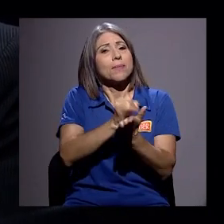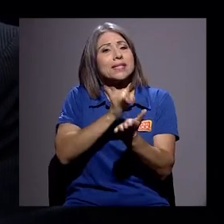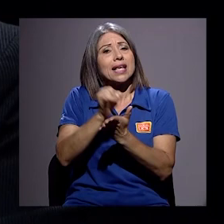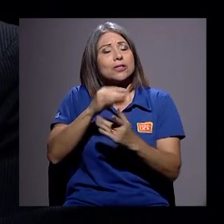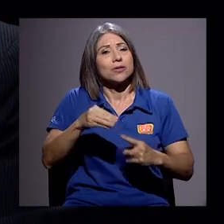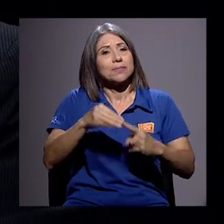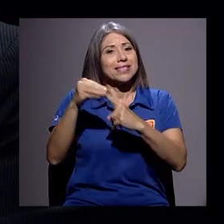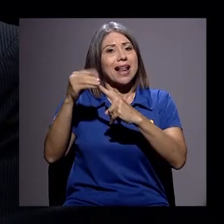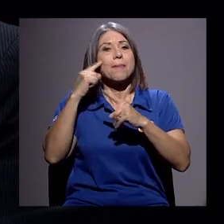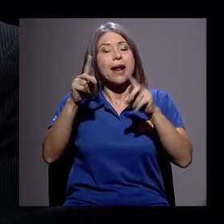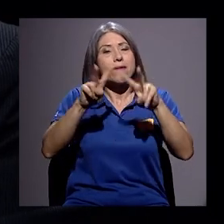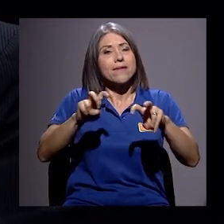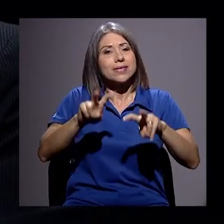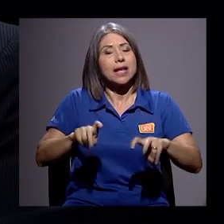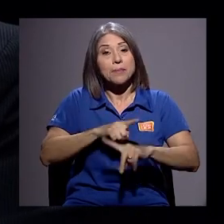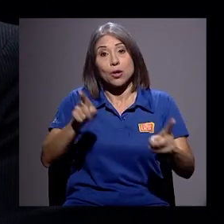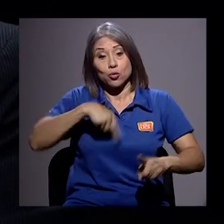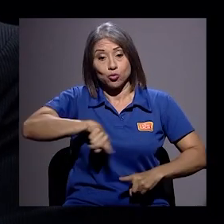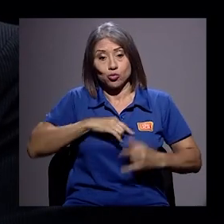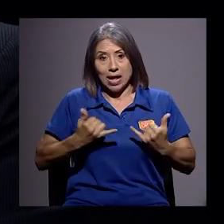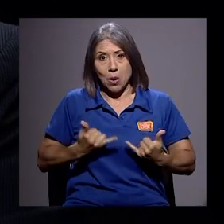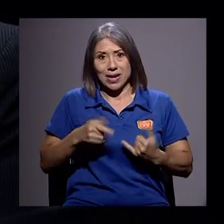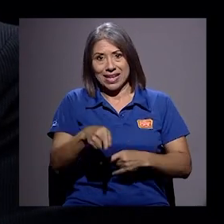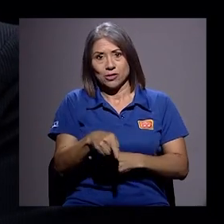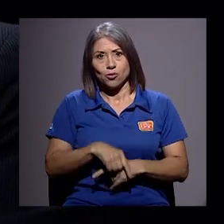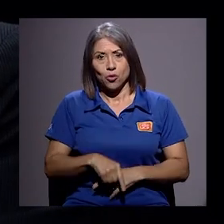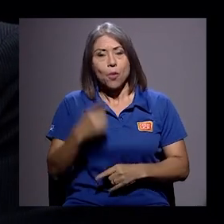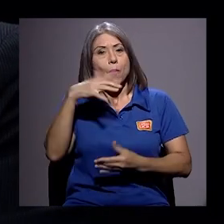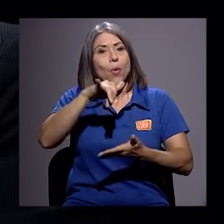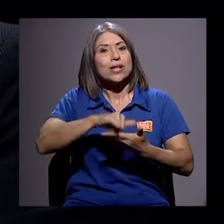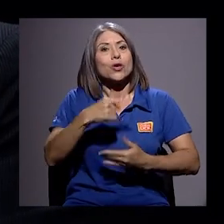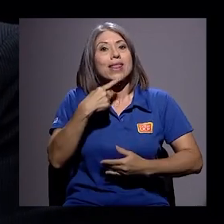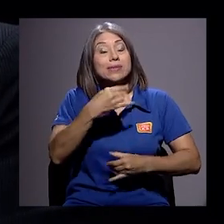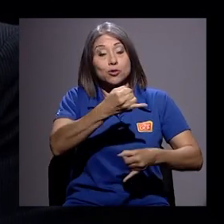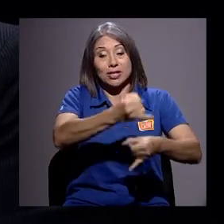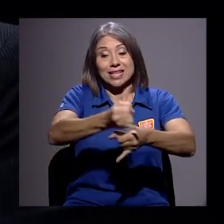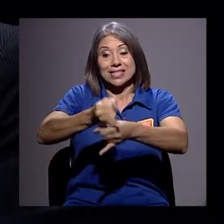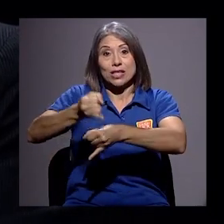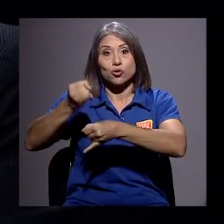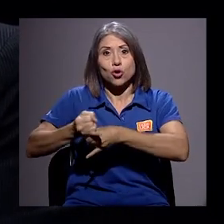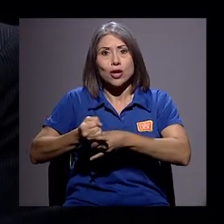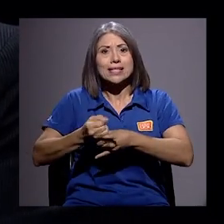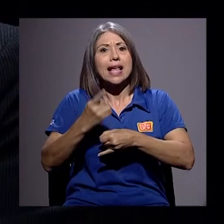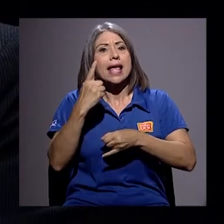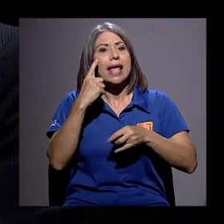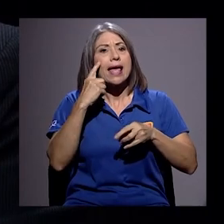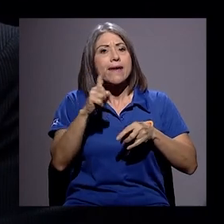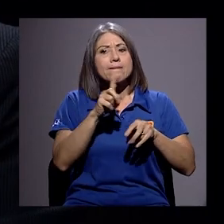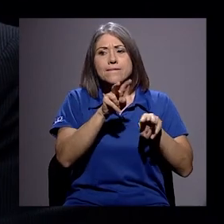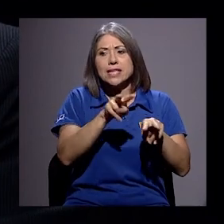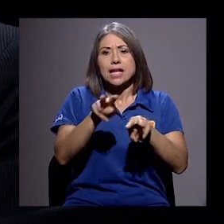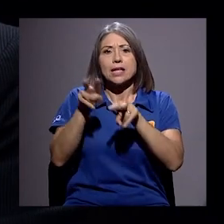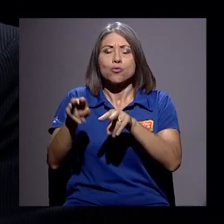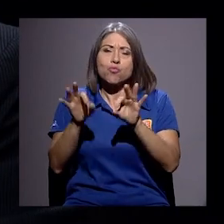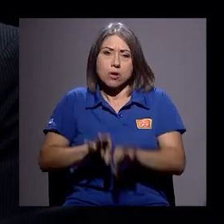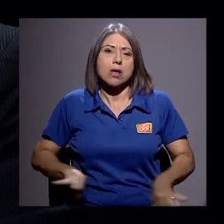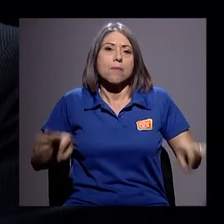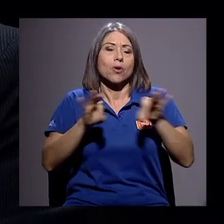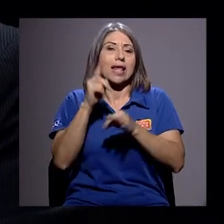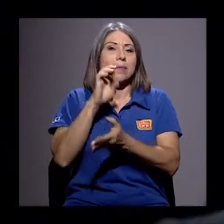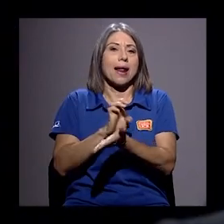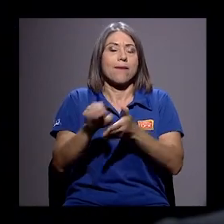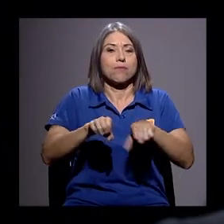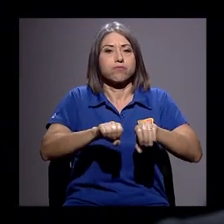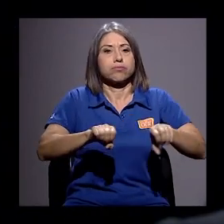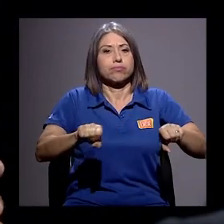se revisara pero estamos en eso por eso decimos que la parte de las instituciones que son fiscalizadoras es muy importante para combatir la evolución